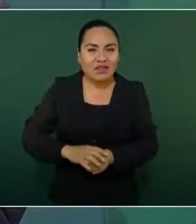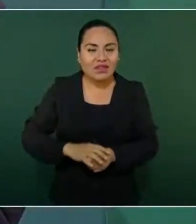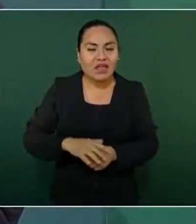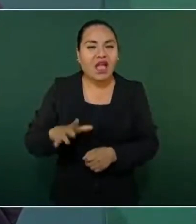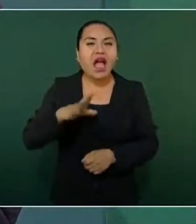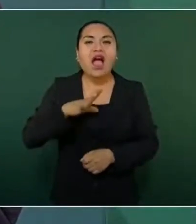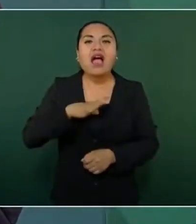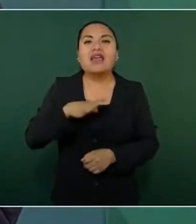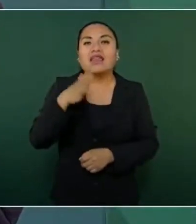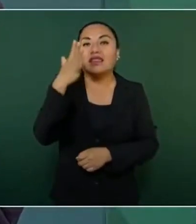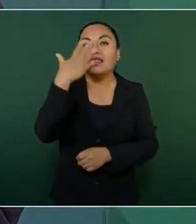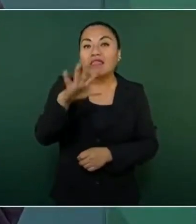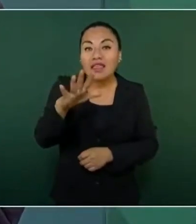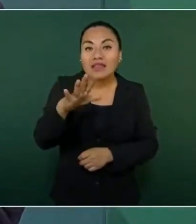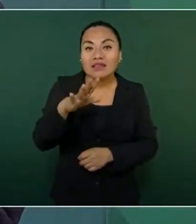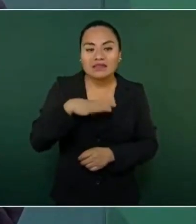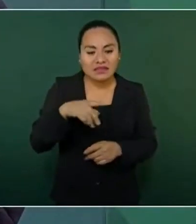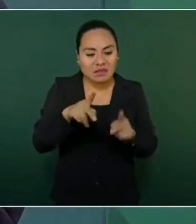parques